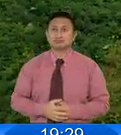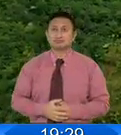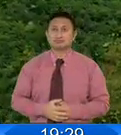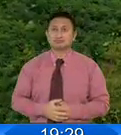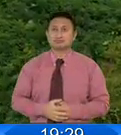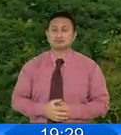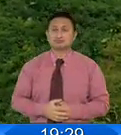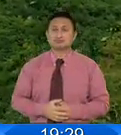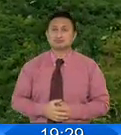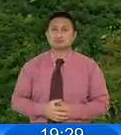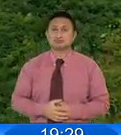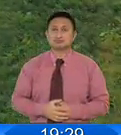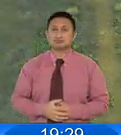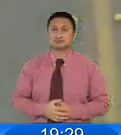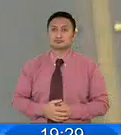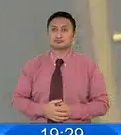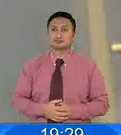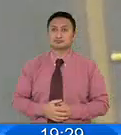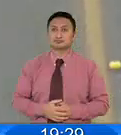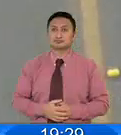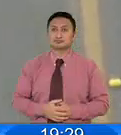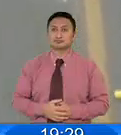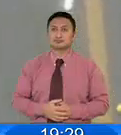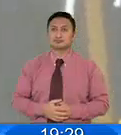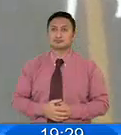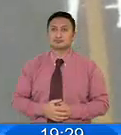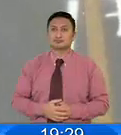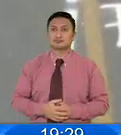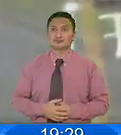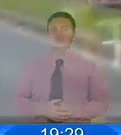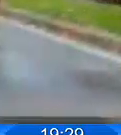del Carchi, informa Miriam Enríquez.